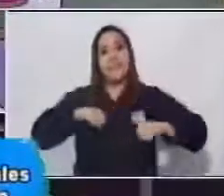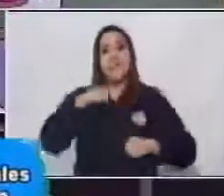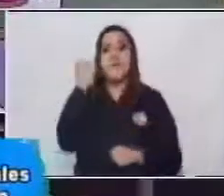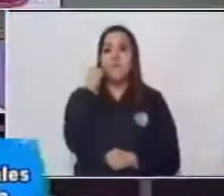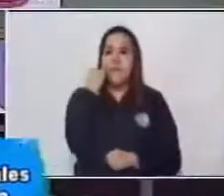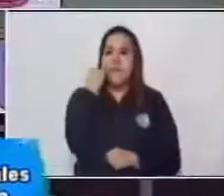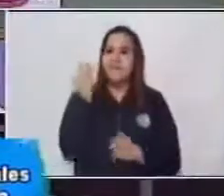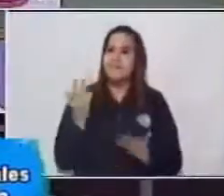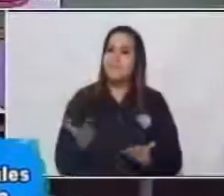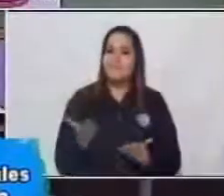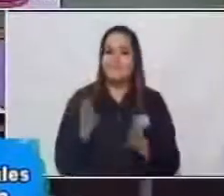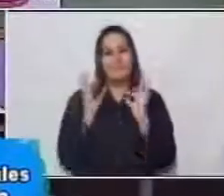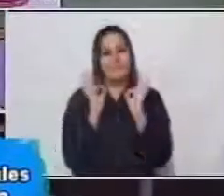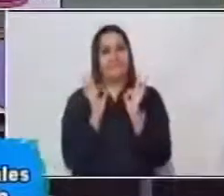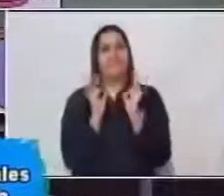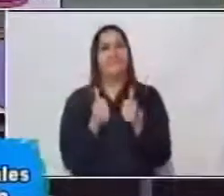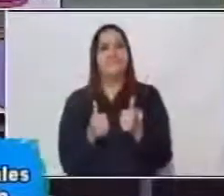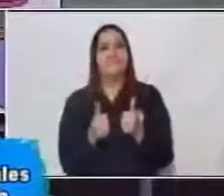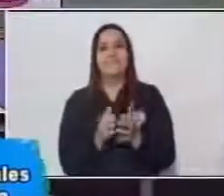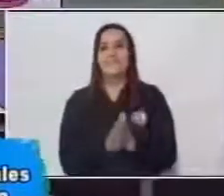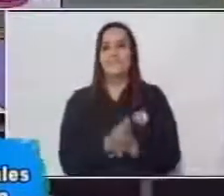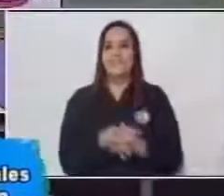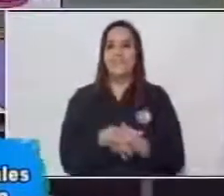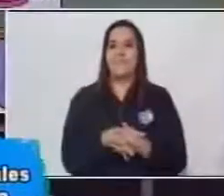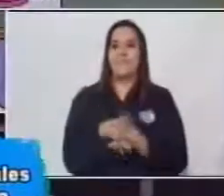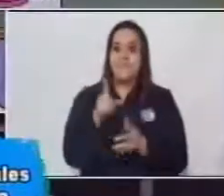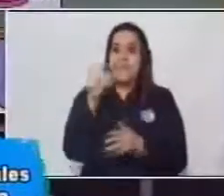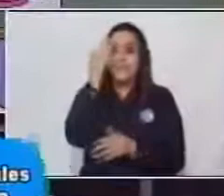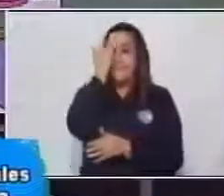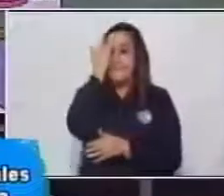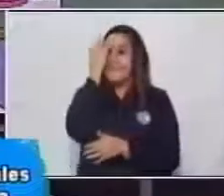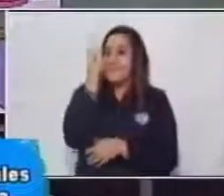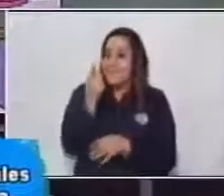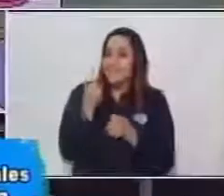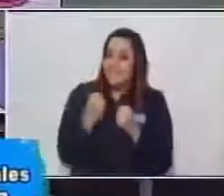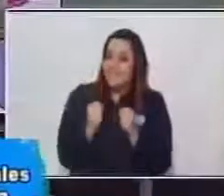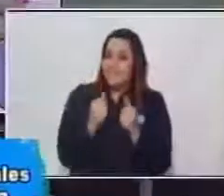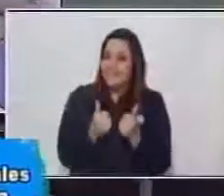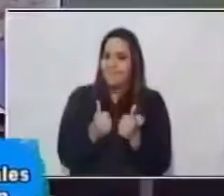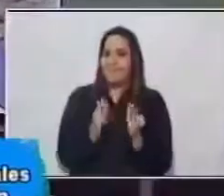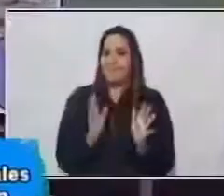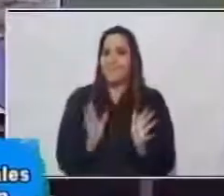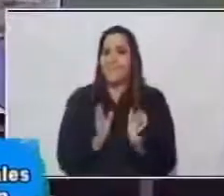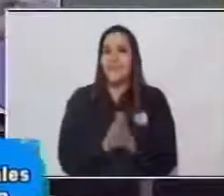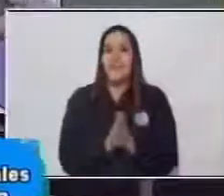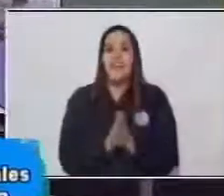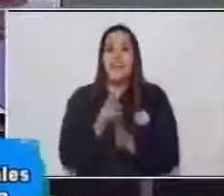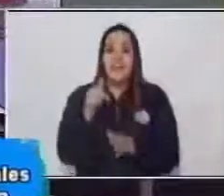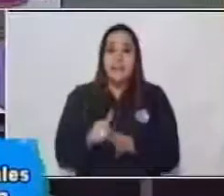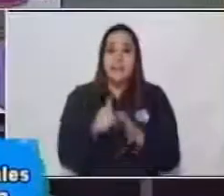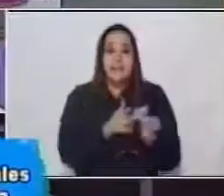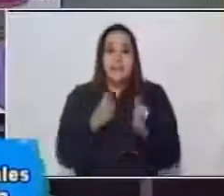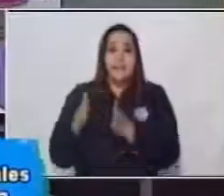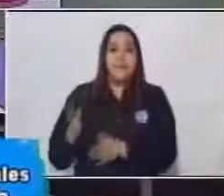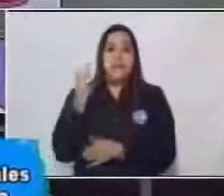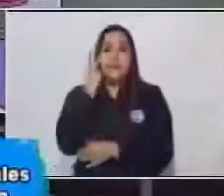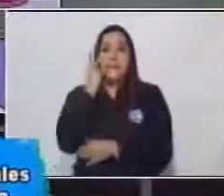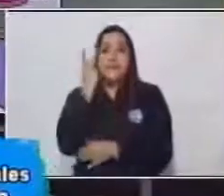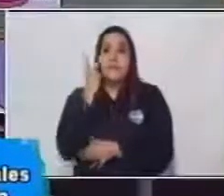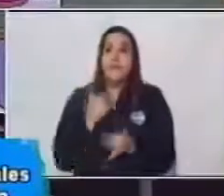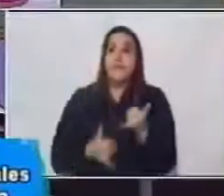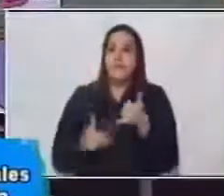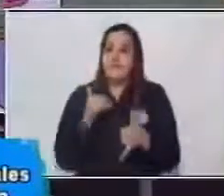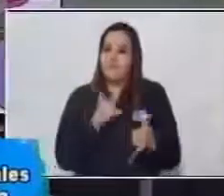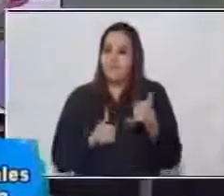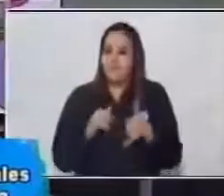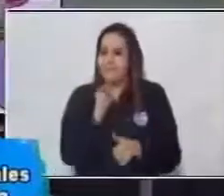fi? Excelente, muy bien. Yo sé que lo estás haciendo muy bien. Muy bien, pues entonces ahora vamos a jugar otra cosa.